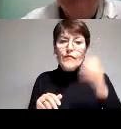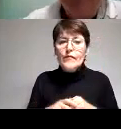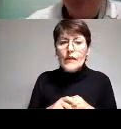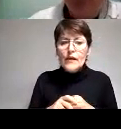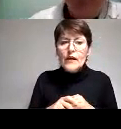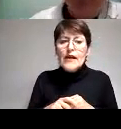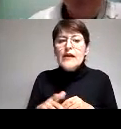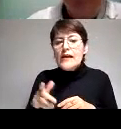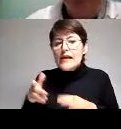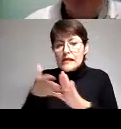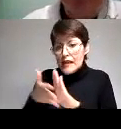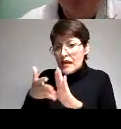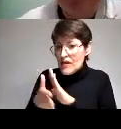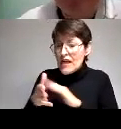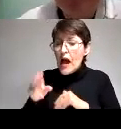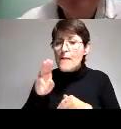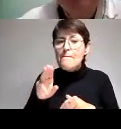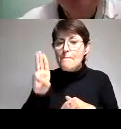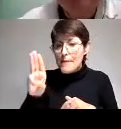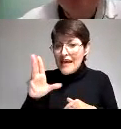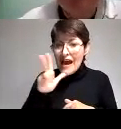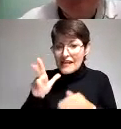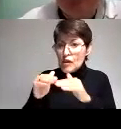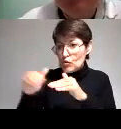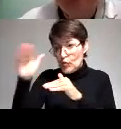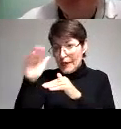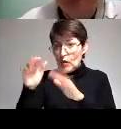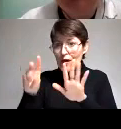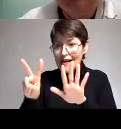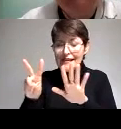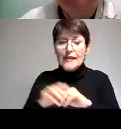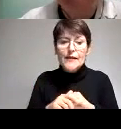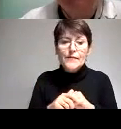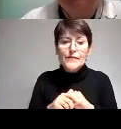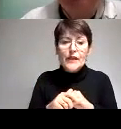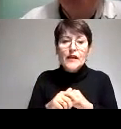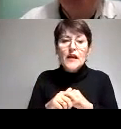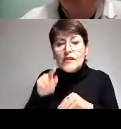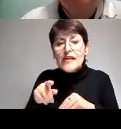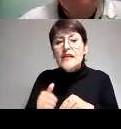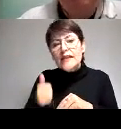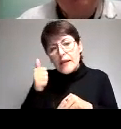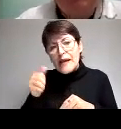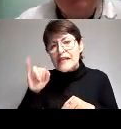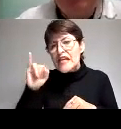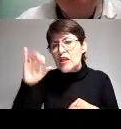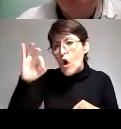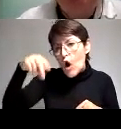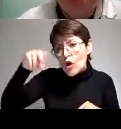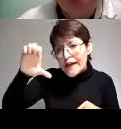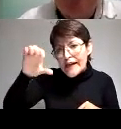que tiene un pH superior a 7 y en la que lo que predominan son los iones negativos.